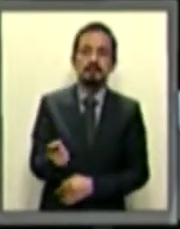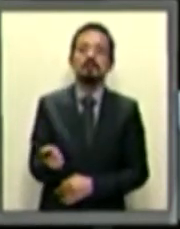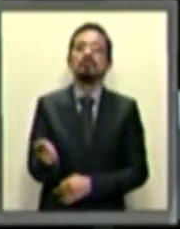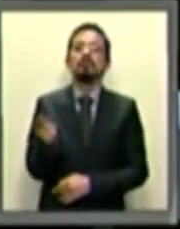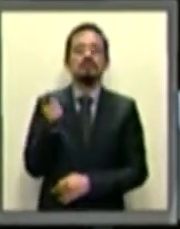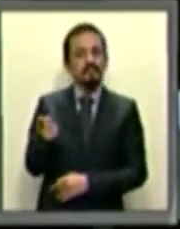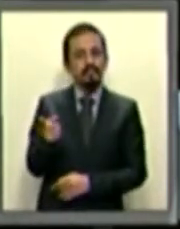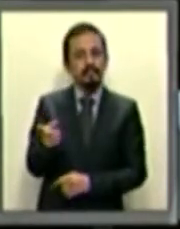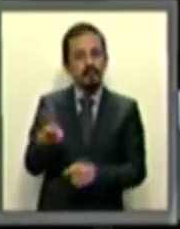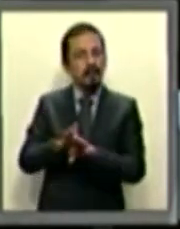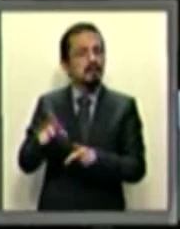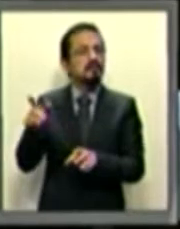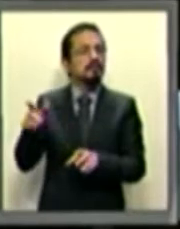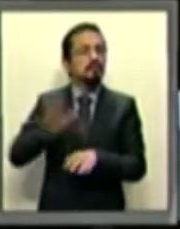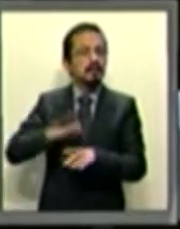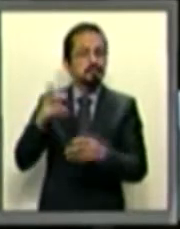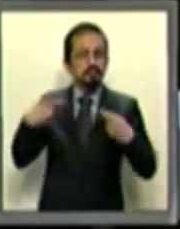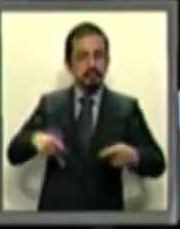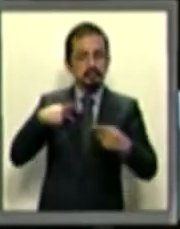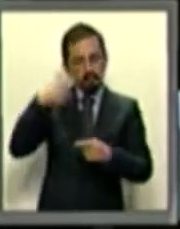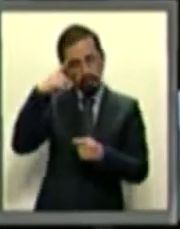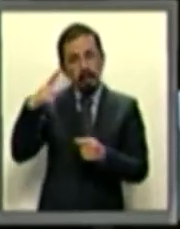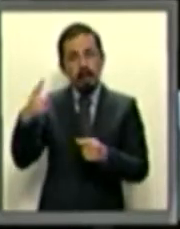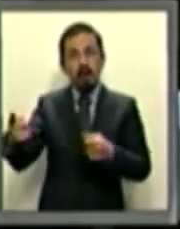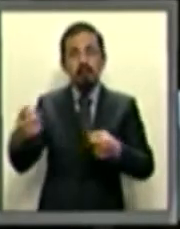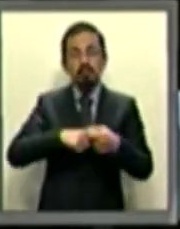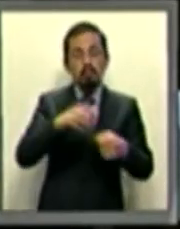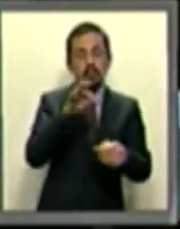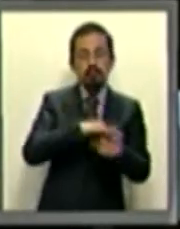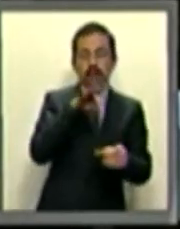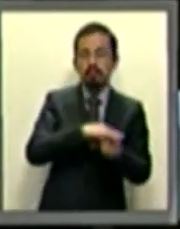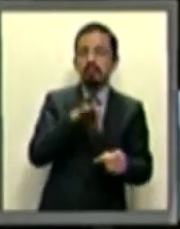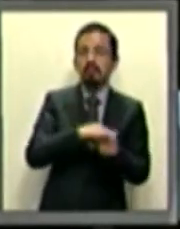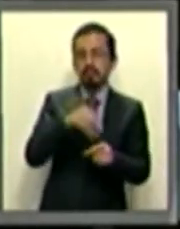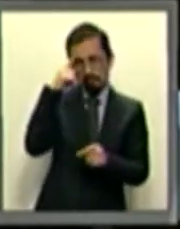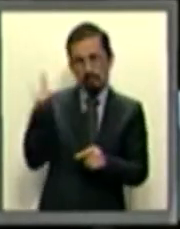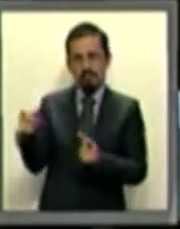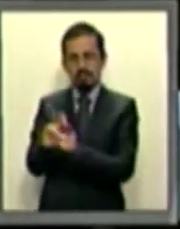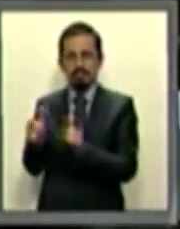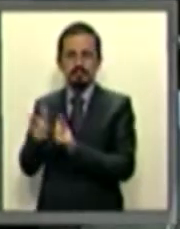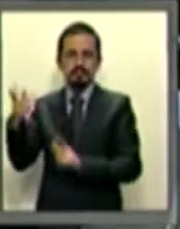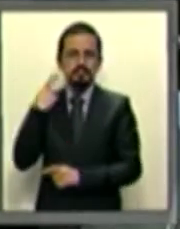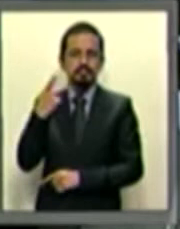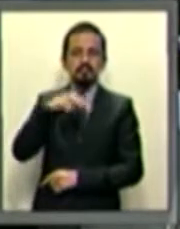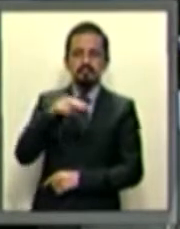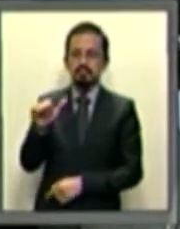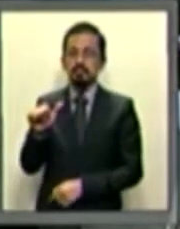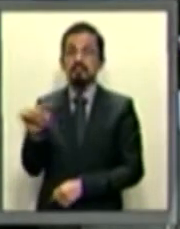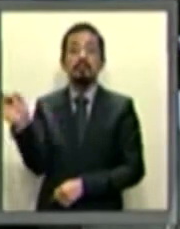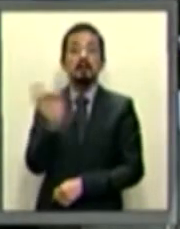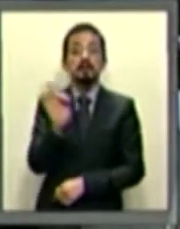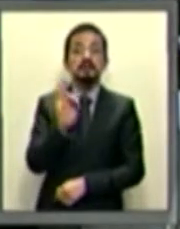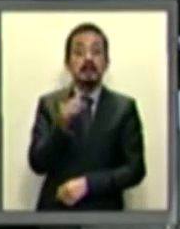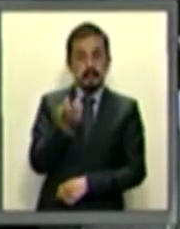de afiliados y votantes del partido Nueva Alianza. Con lo cual, de aprobarse el punto